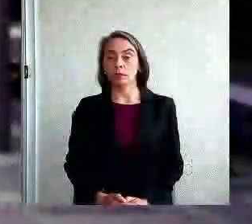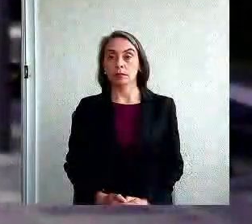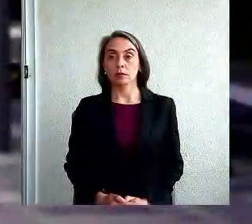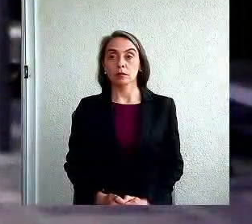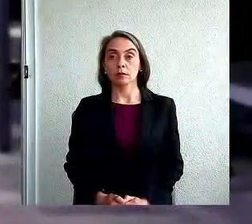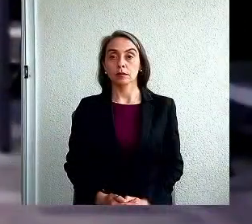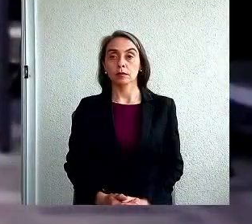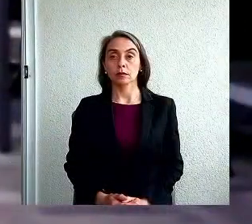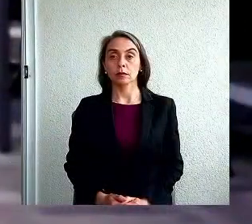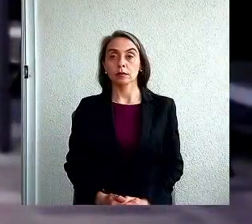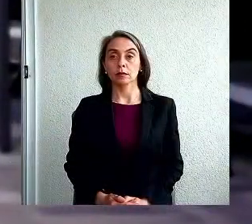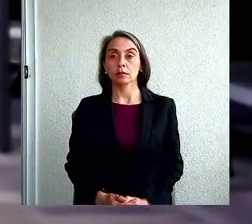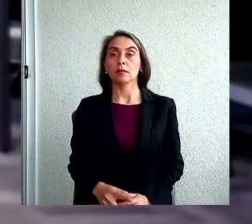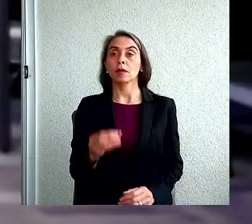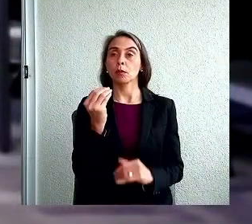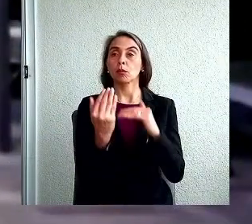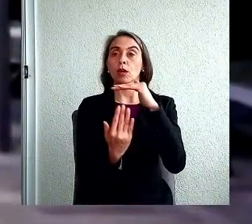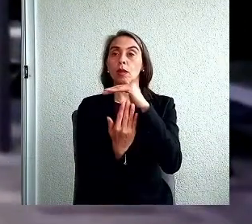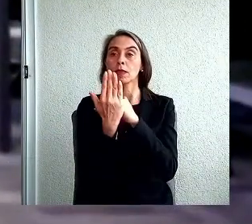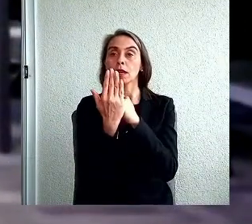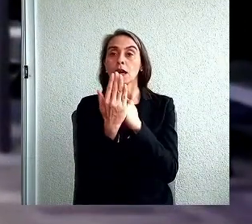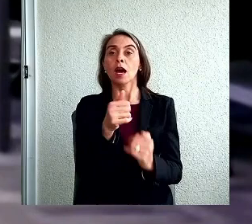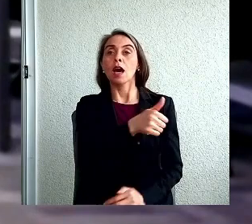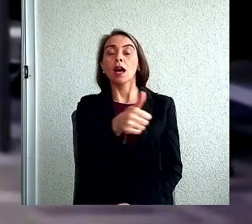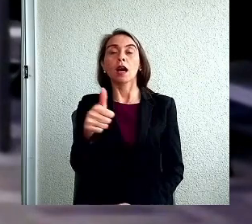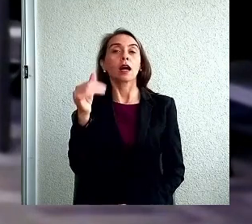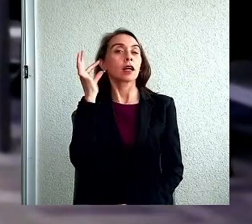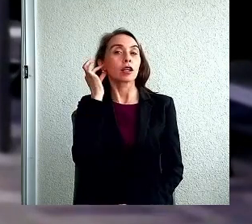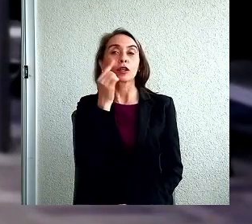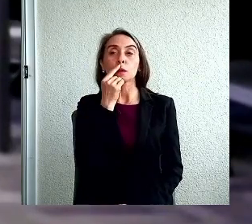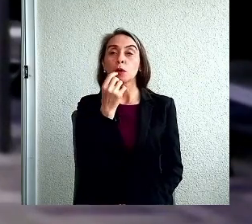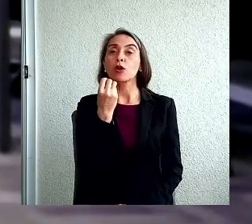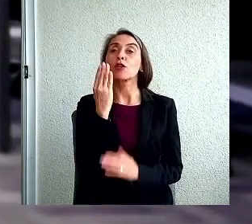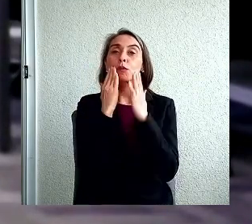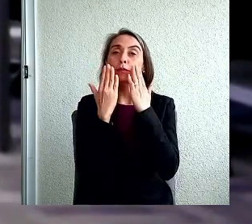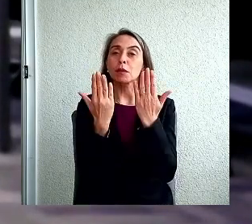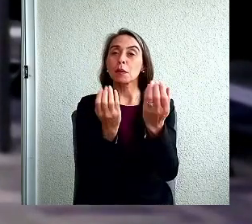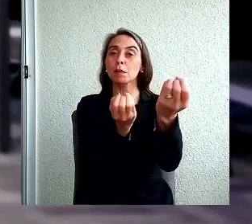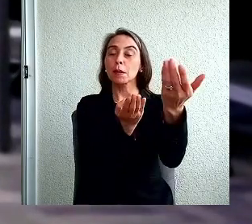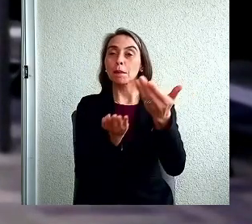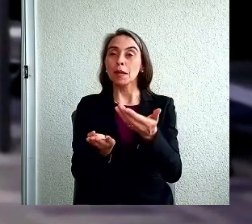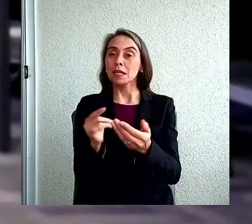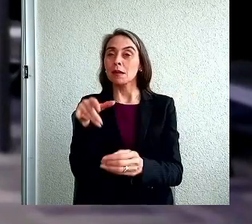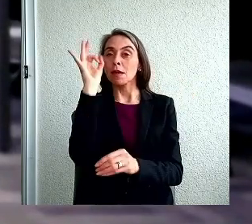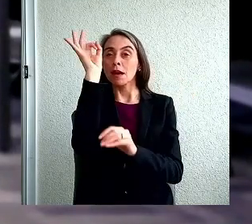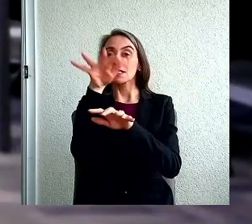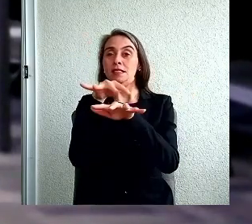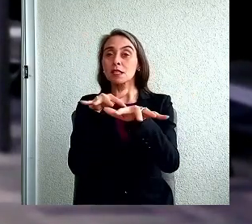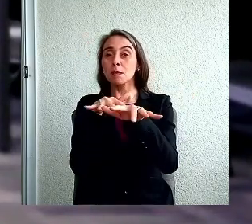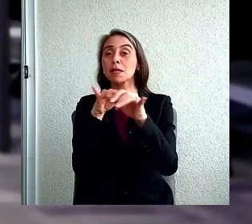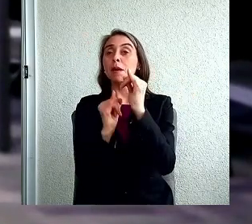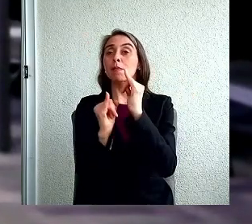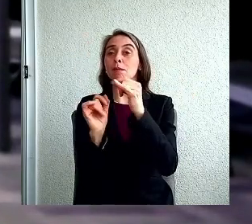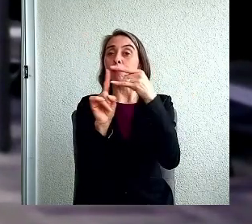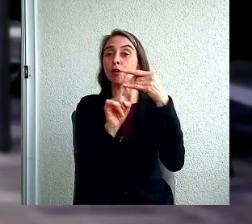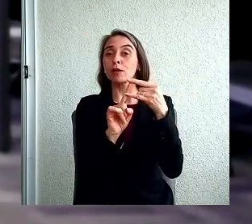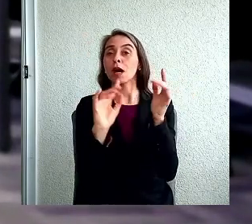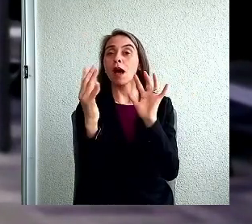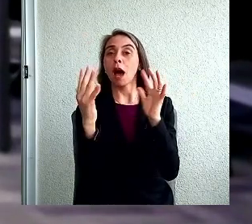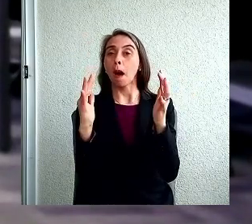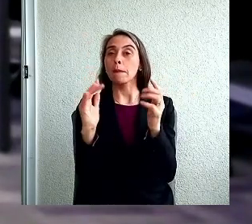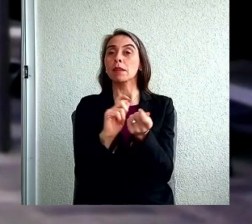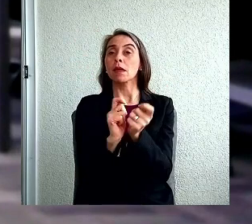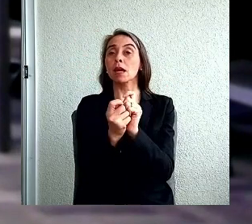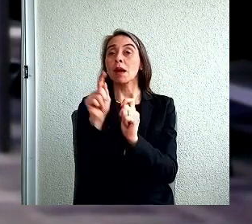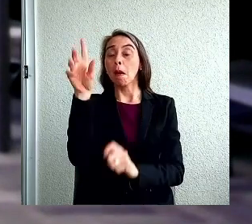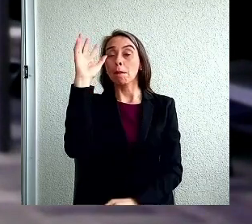Buenos días a todas y a todos. Les damos la más cordial bienvenida al seminario virtual Medio Ambiente y Cambio Climático, organizado por la Red